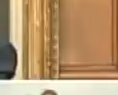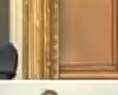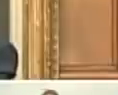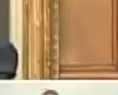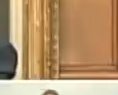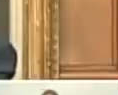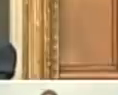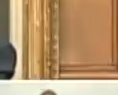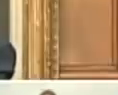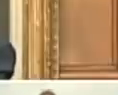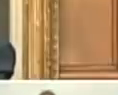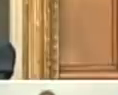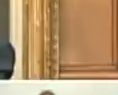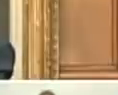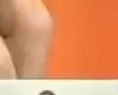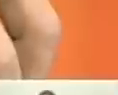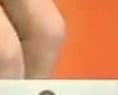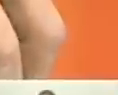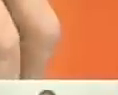¿verdad, Ramón?